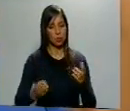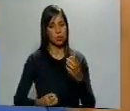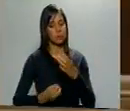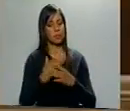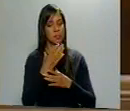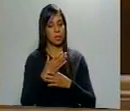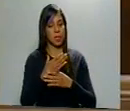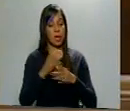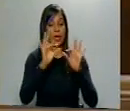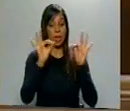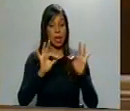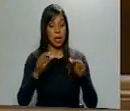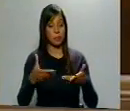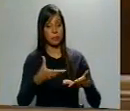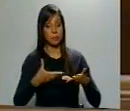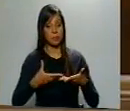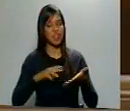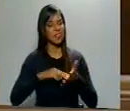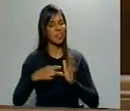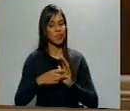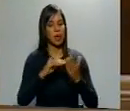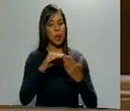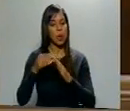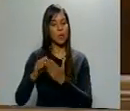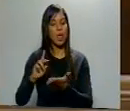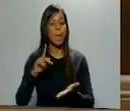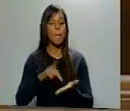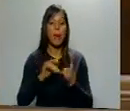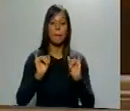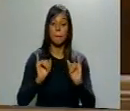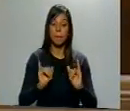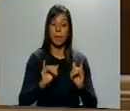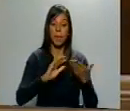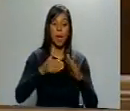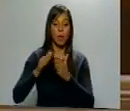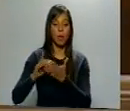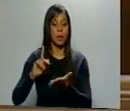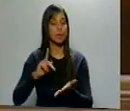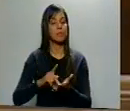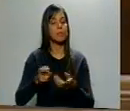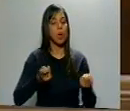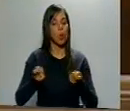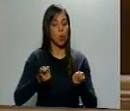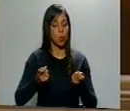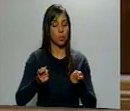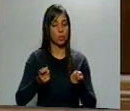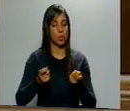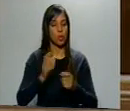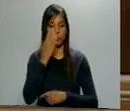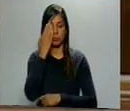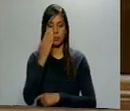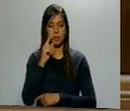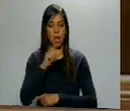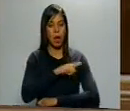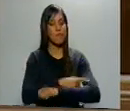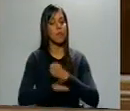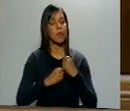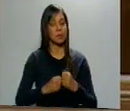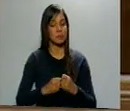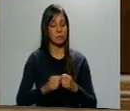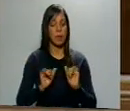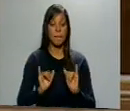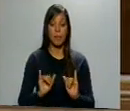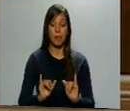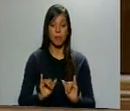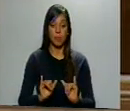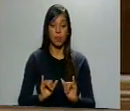regalo como es la democracia participativa, que sea el pueblo de Venezuela quien ejerza directamente el poder soberano,